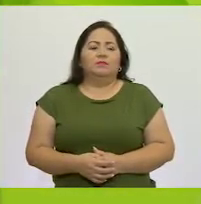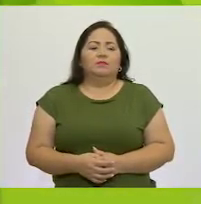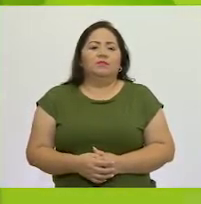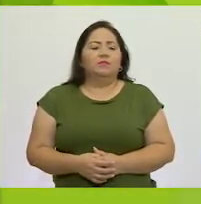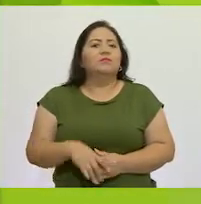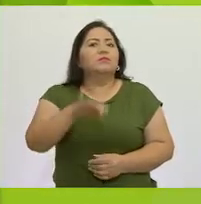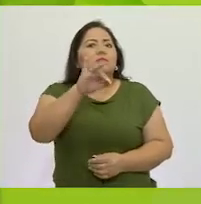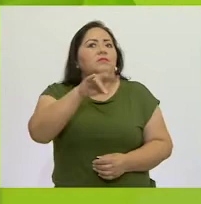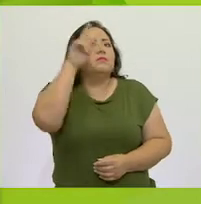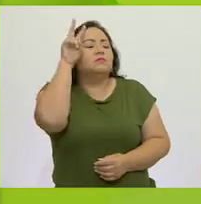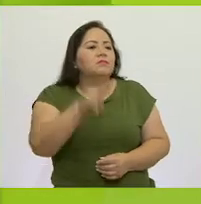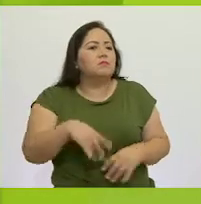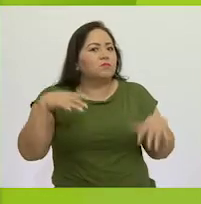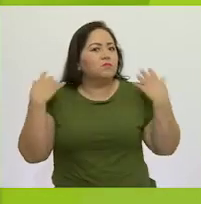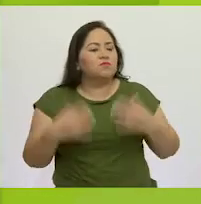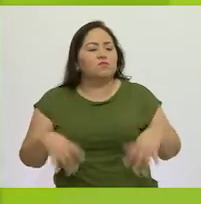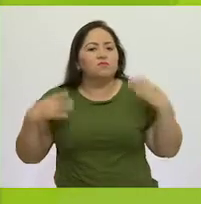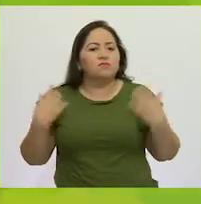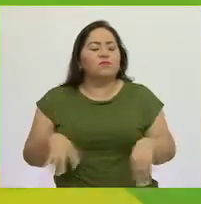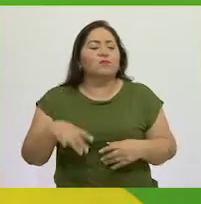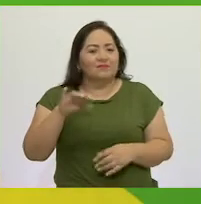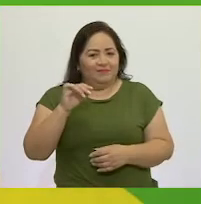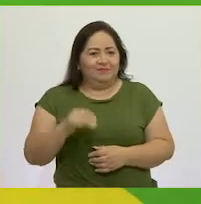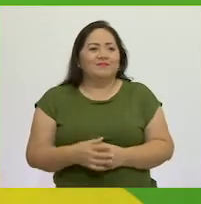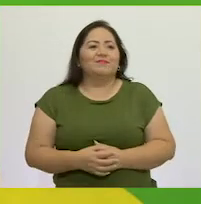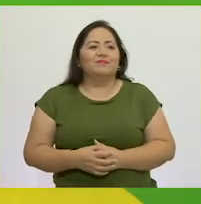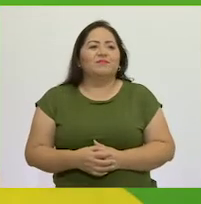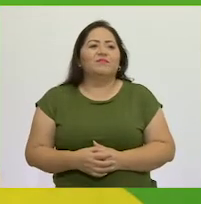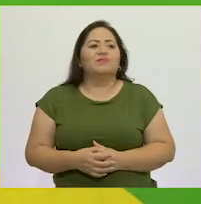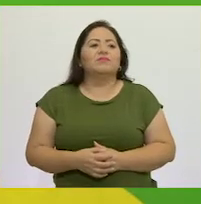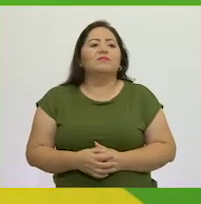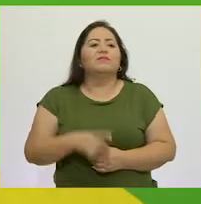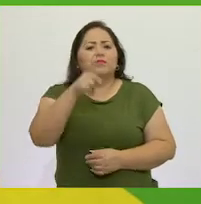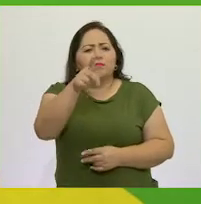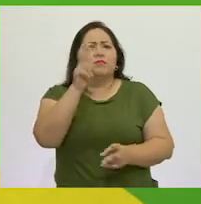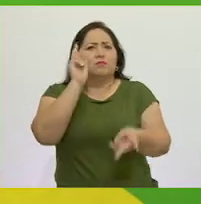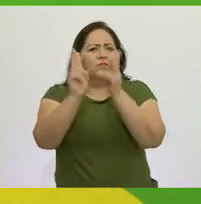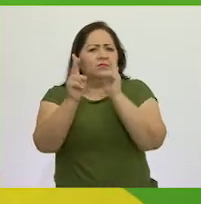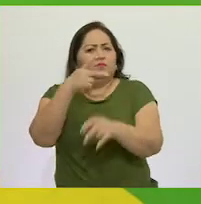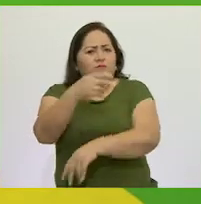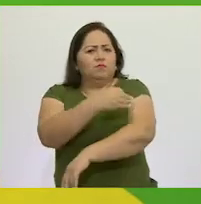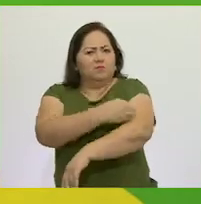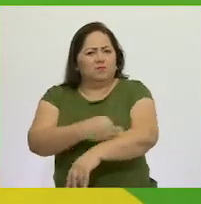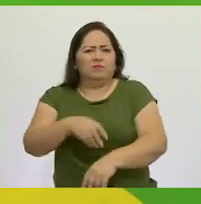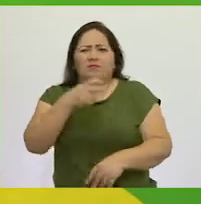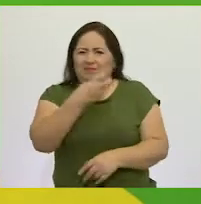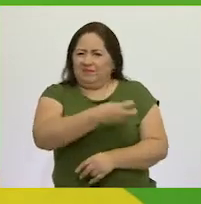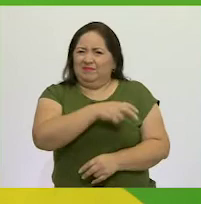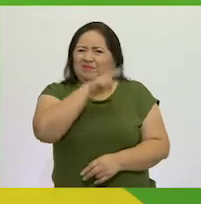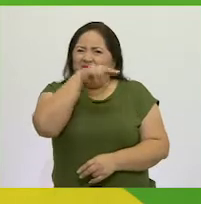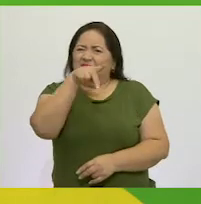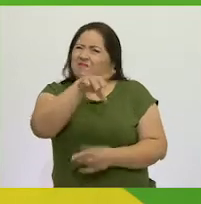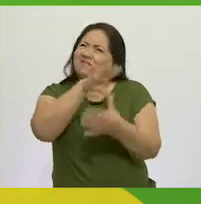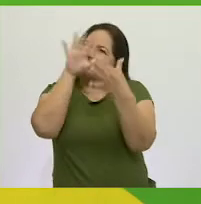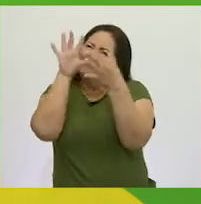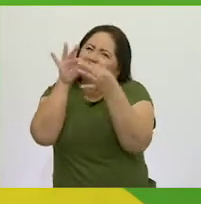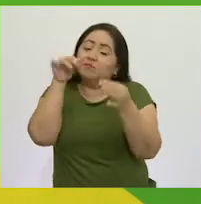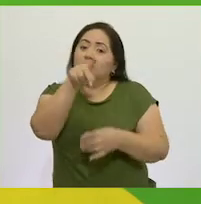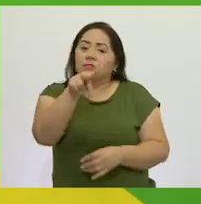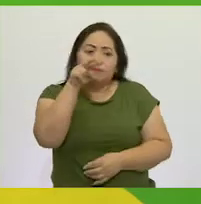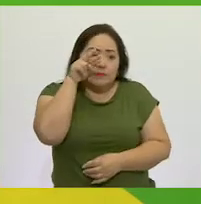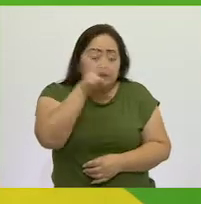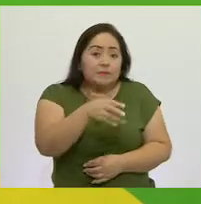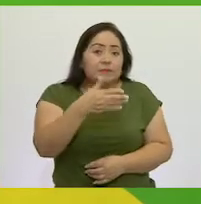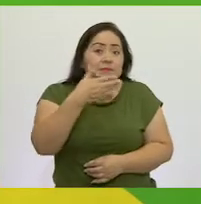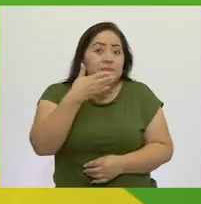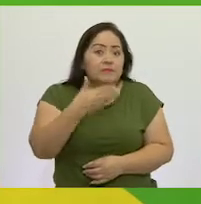¡Oye, es verdad! ¡Guau! Conversa con tu familia acerca de esta pintura. Observa